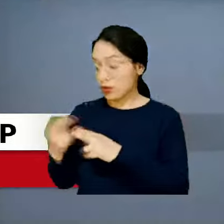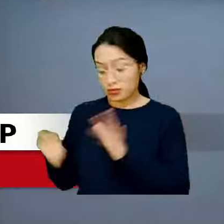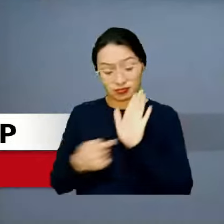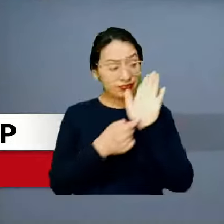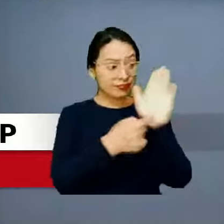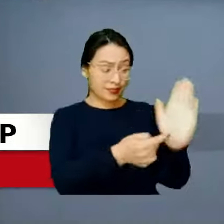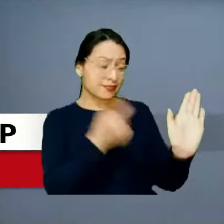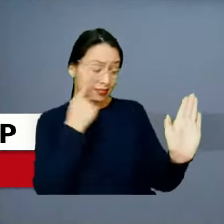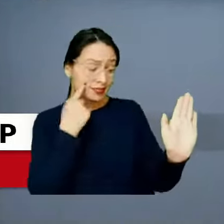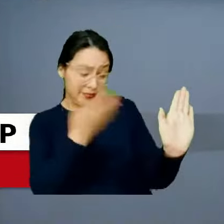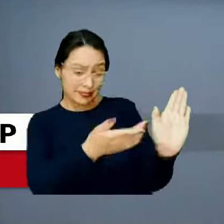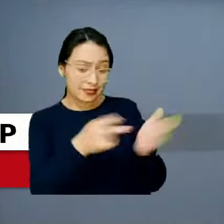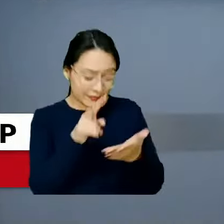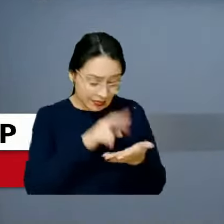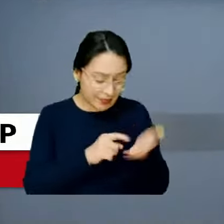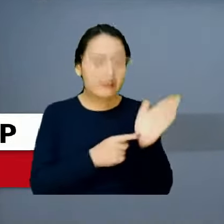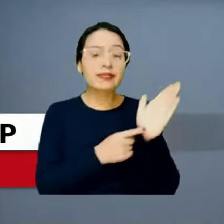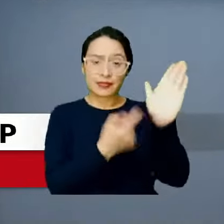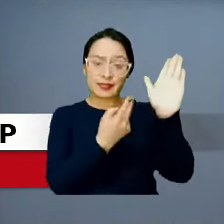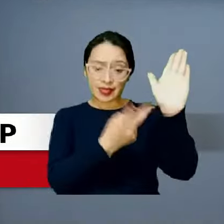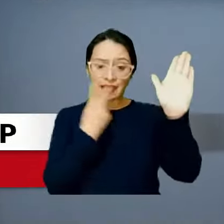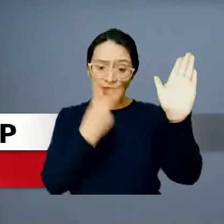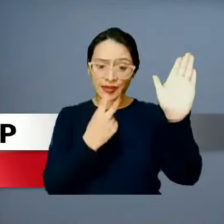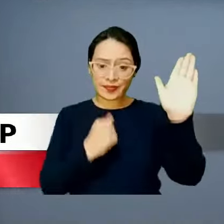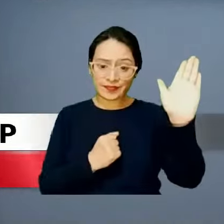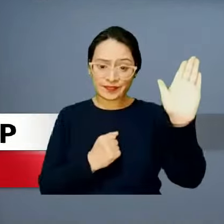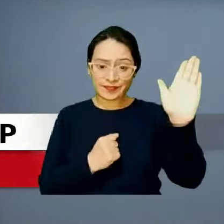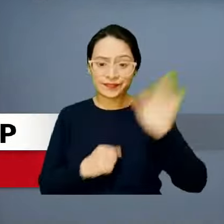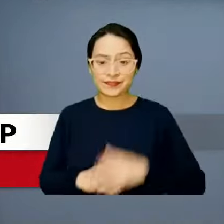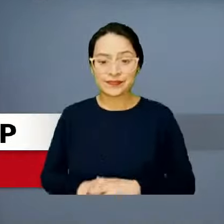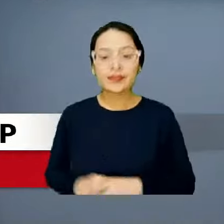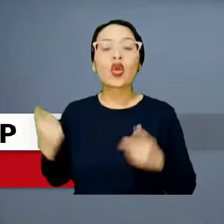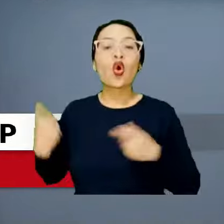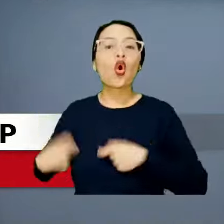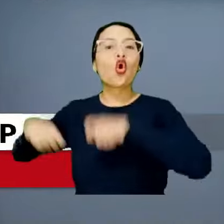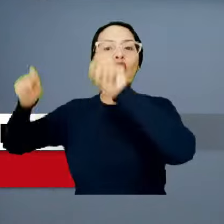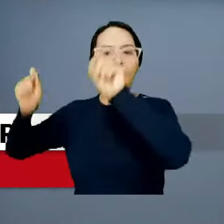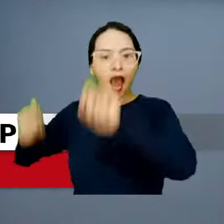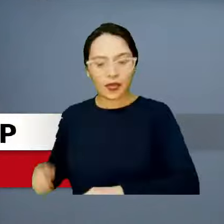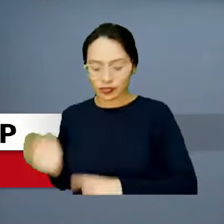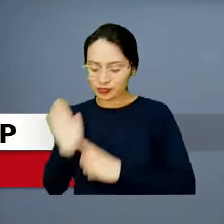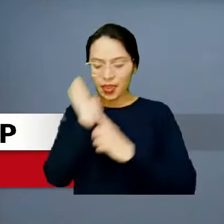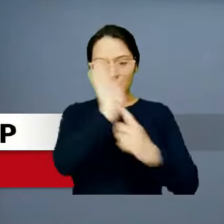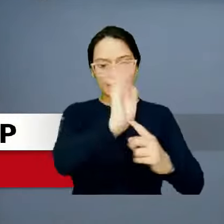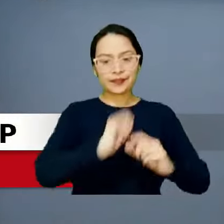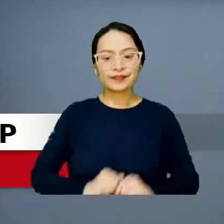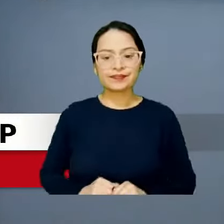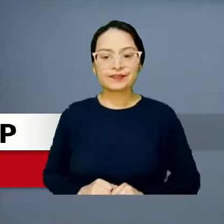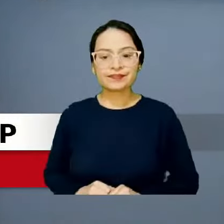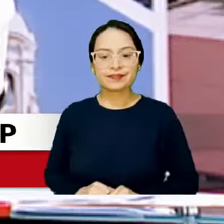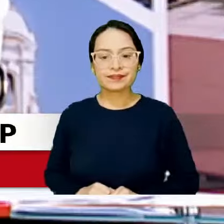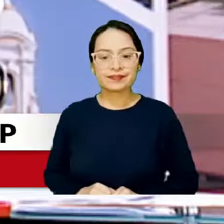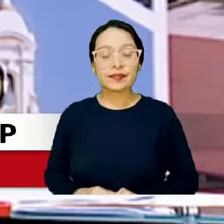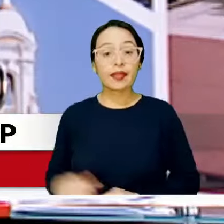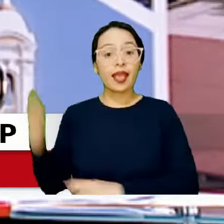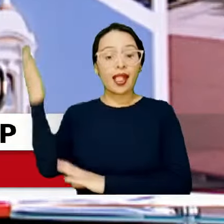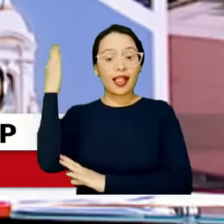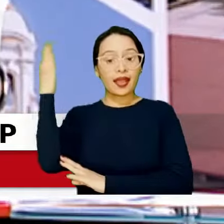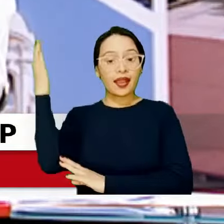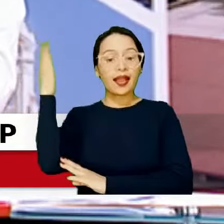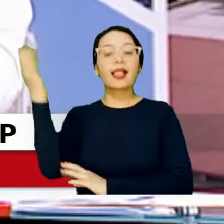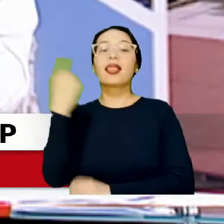proveedores. Yo traje aquí los contratos. Miren, amigos, acaba de decir el alcalde que no